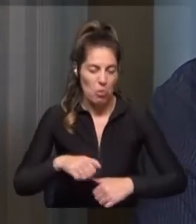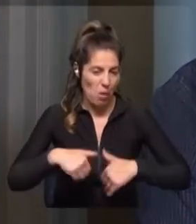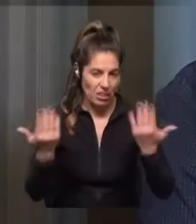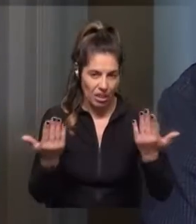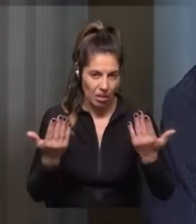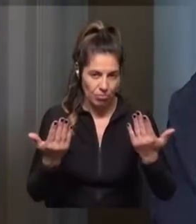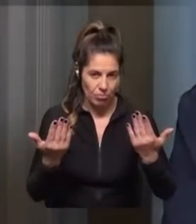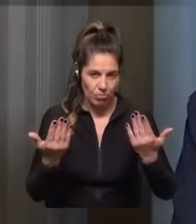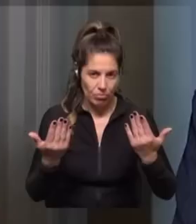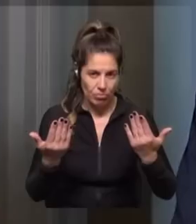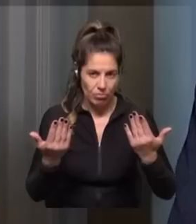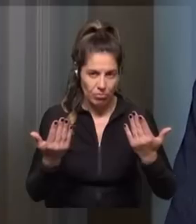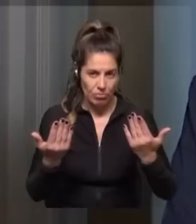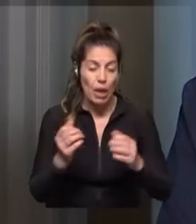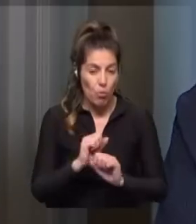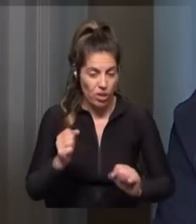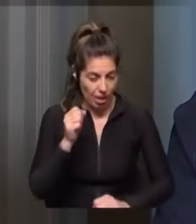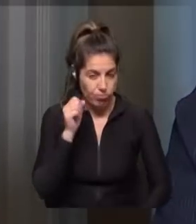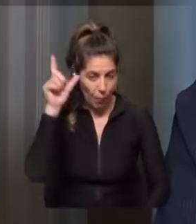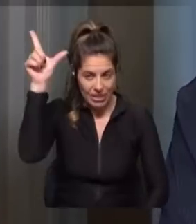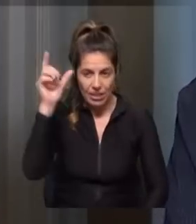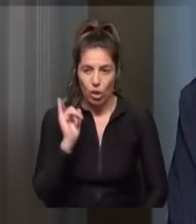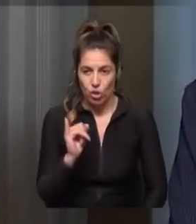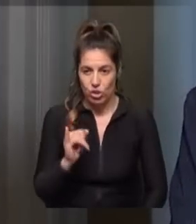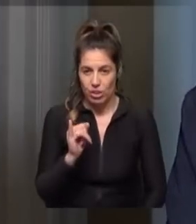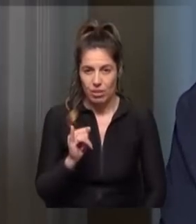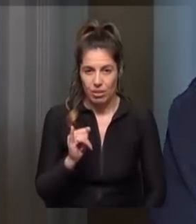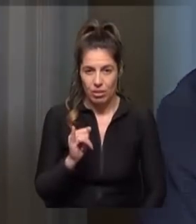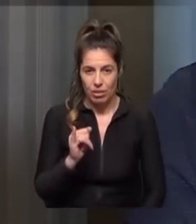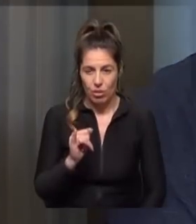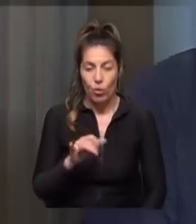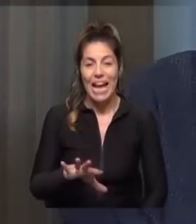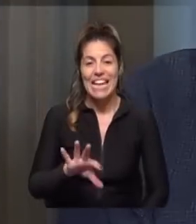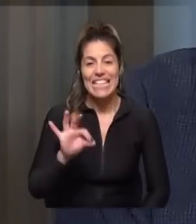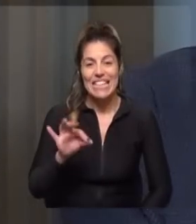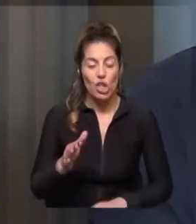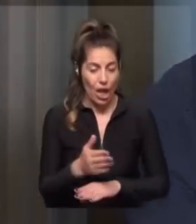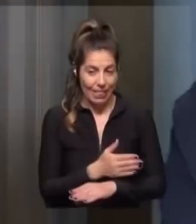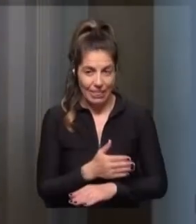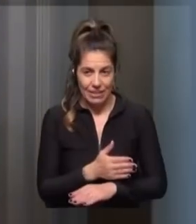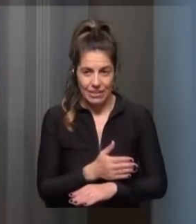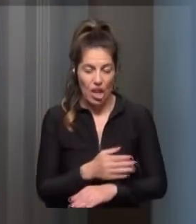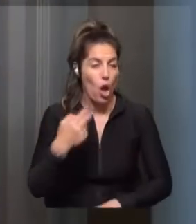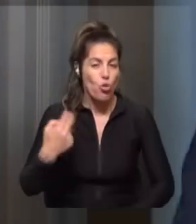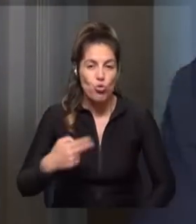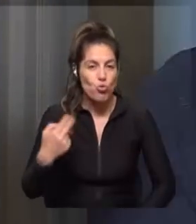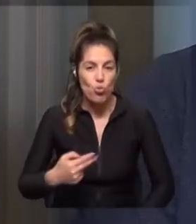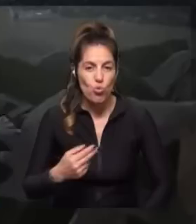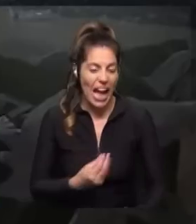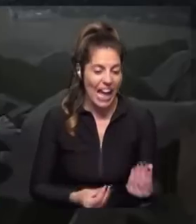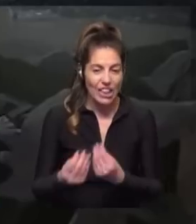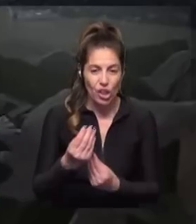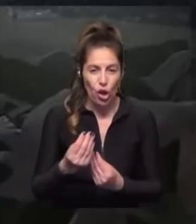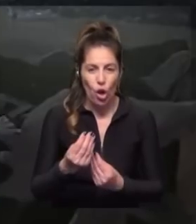que estuviera capacitado con una previa pero nunca entró nadie